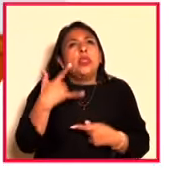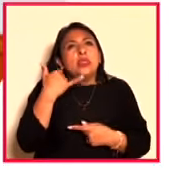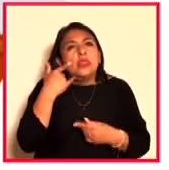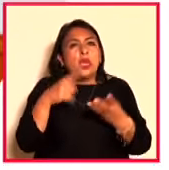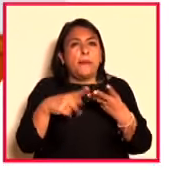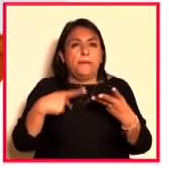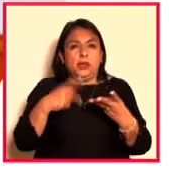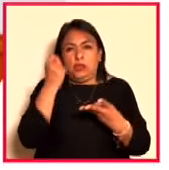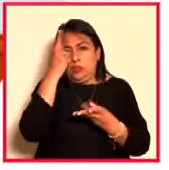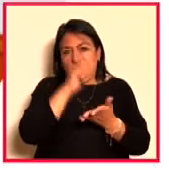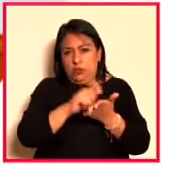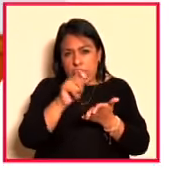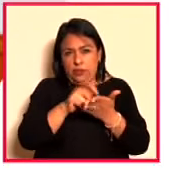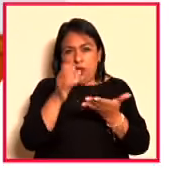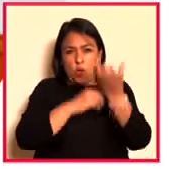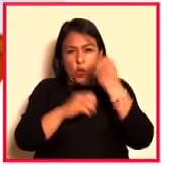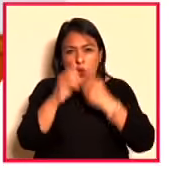que les cuente?